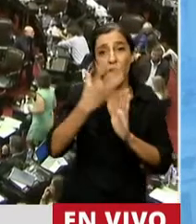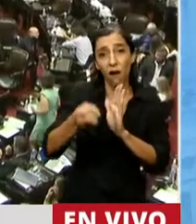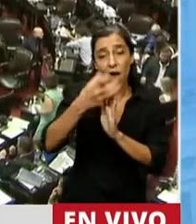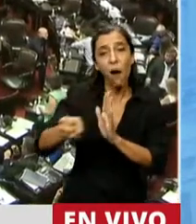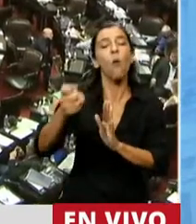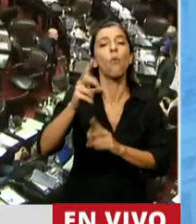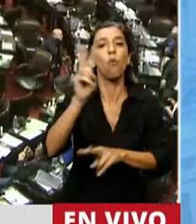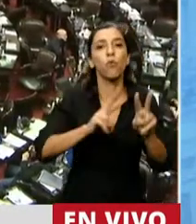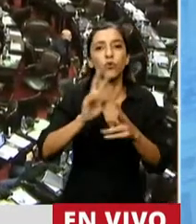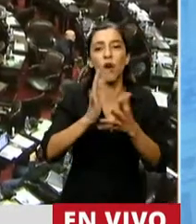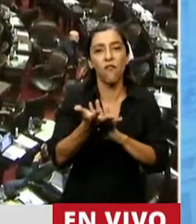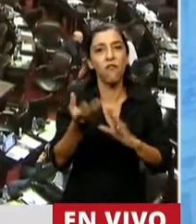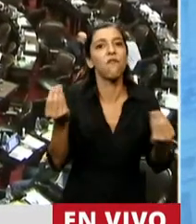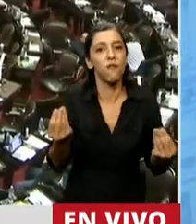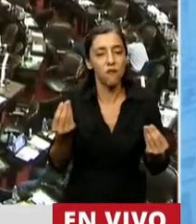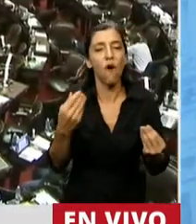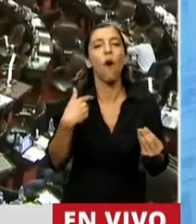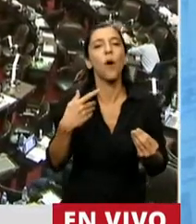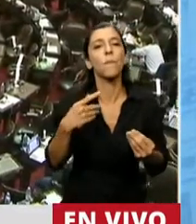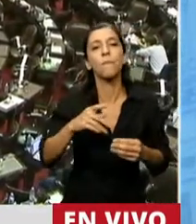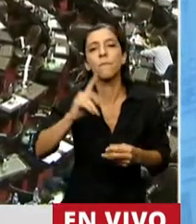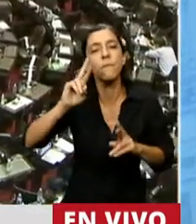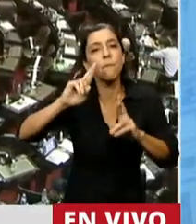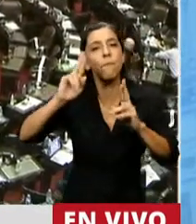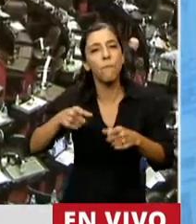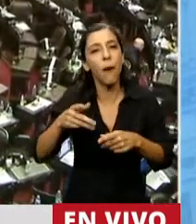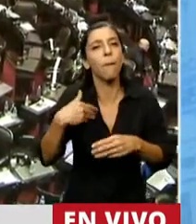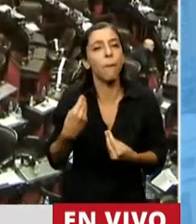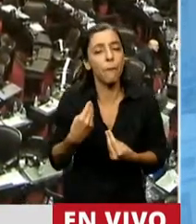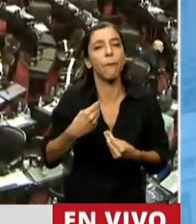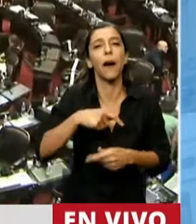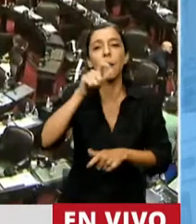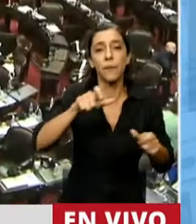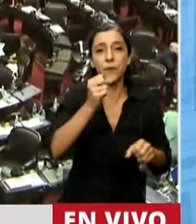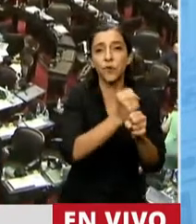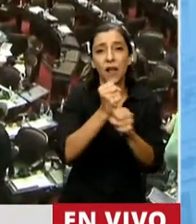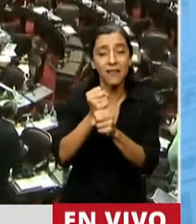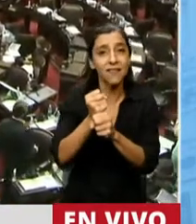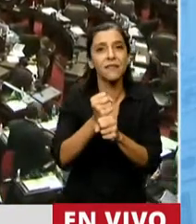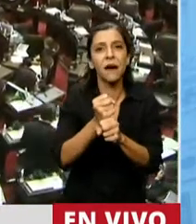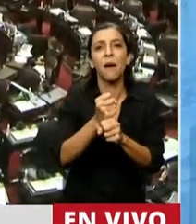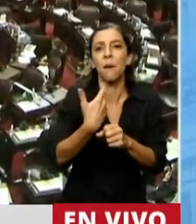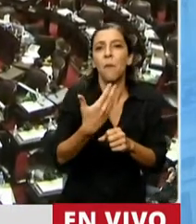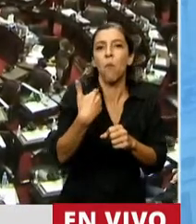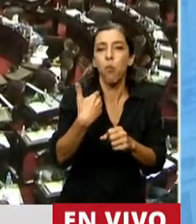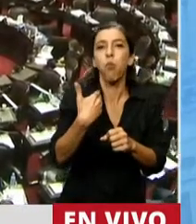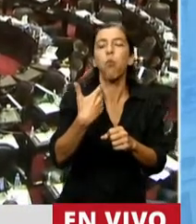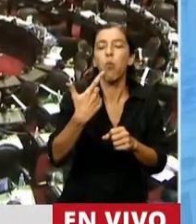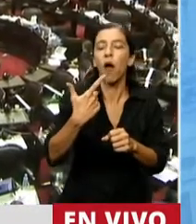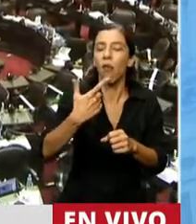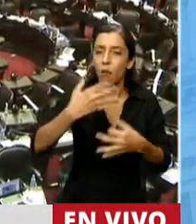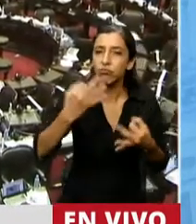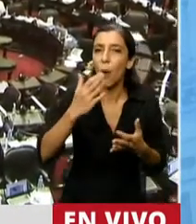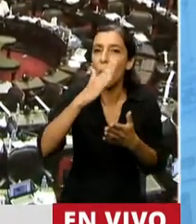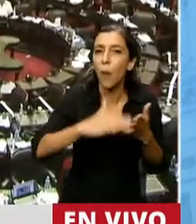trabajadores. Es necesario implementar medidas para que el blanqueo de los trabajadores y del salario con un sistema